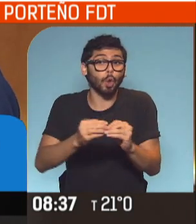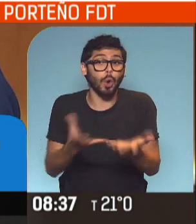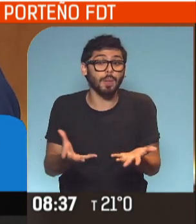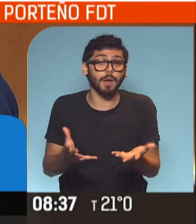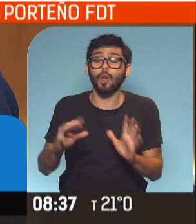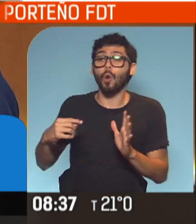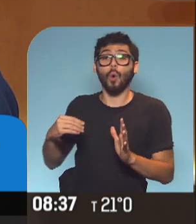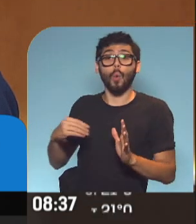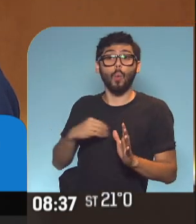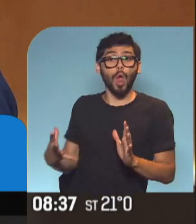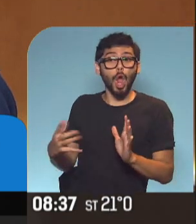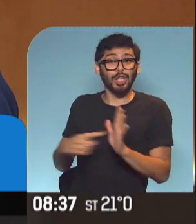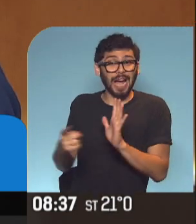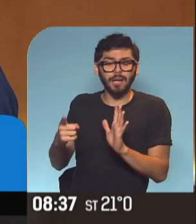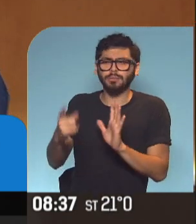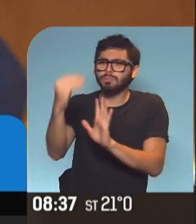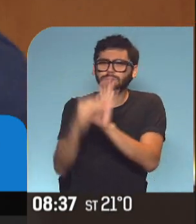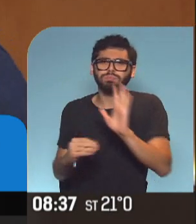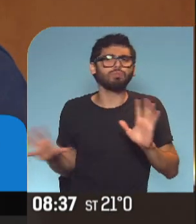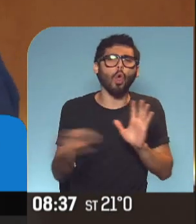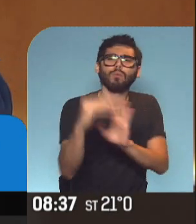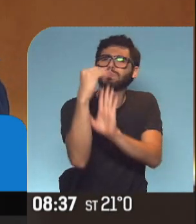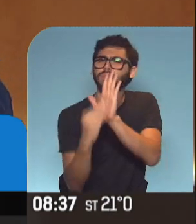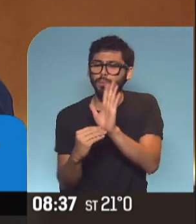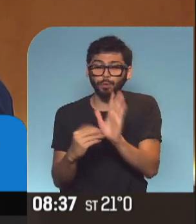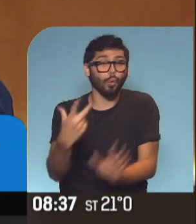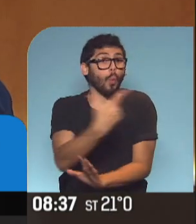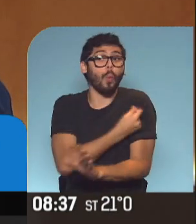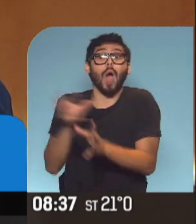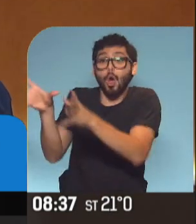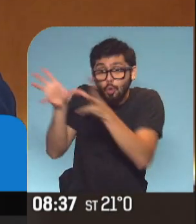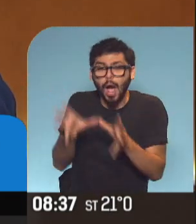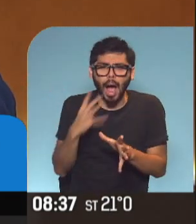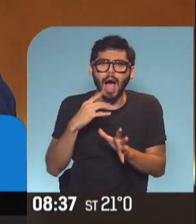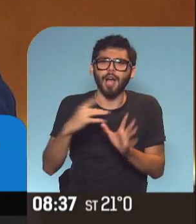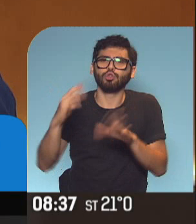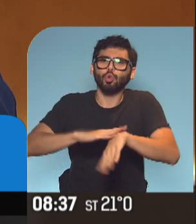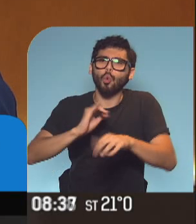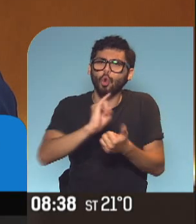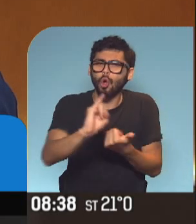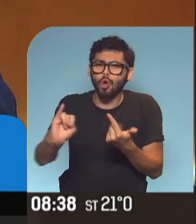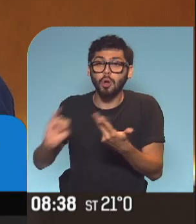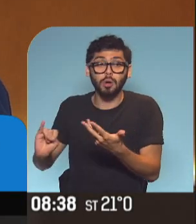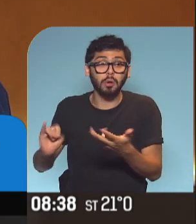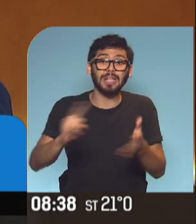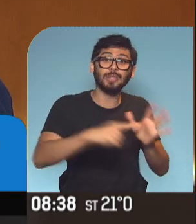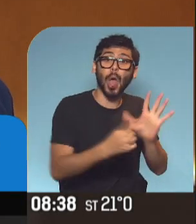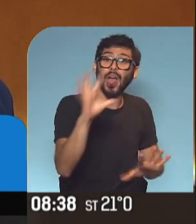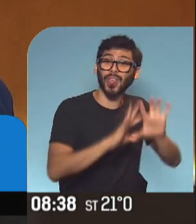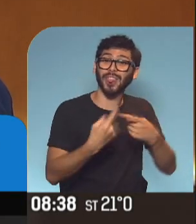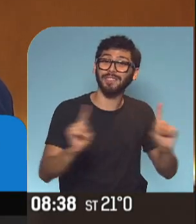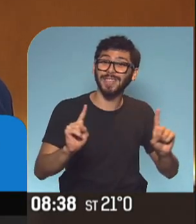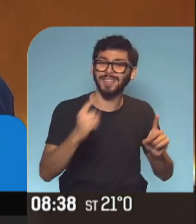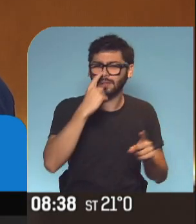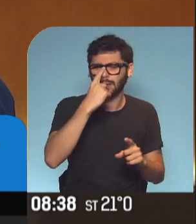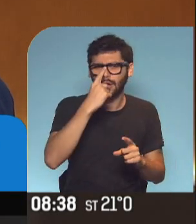todo el mundo y a medida que van apareciendo las vacunas que van llegando va asignando el gobierno de la ciudad tomó otra decisión y ahora no es la primera vez que